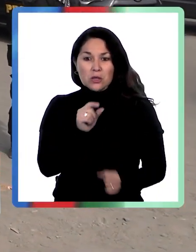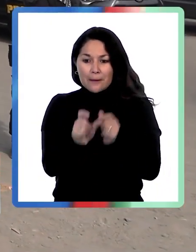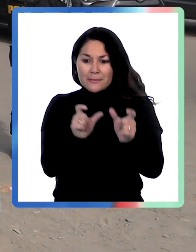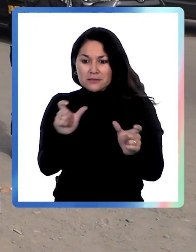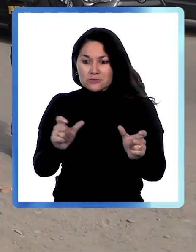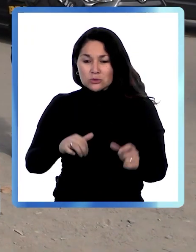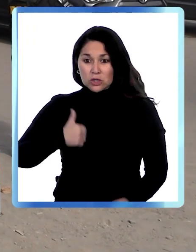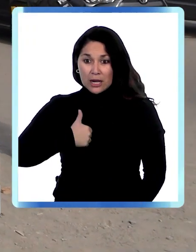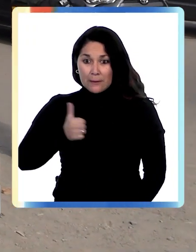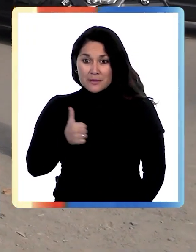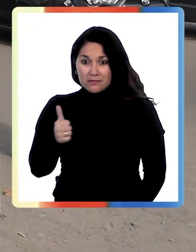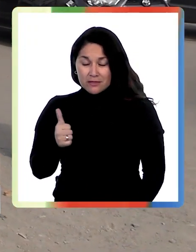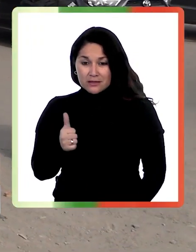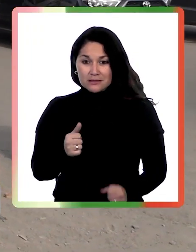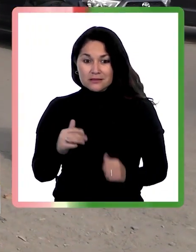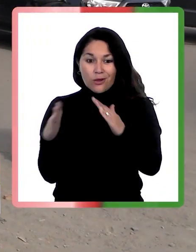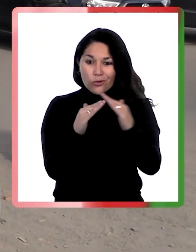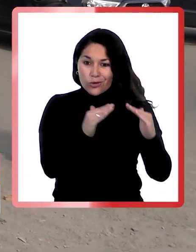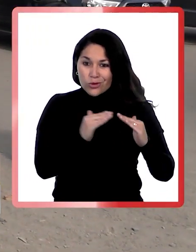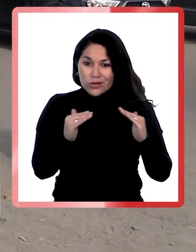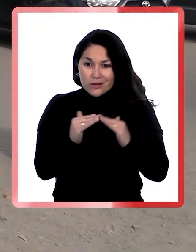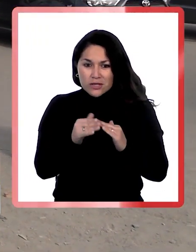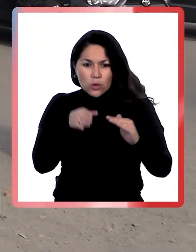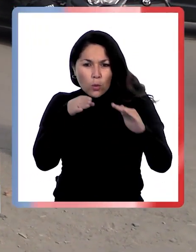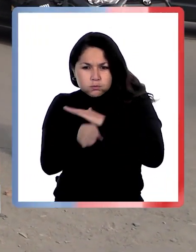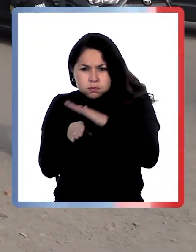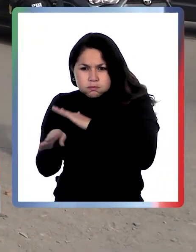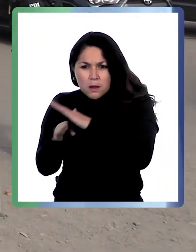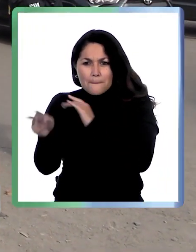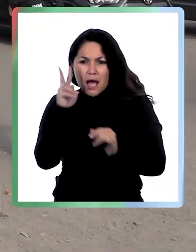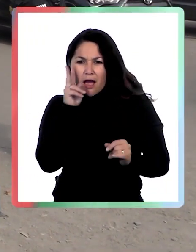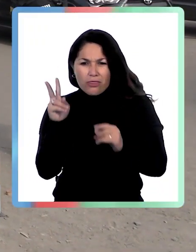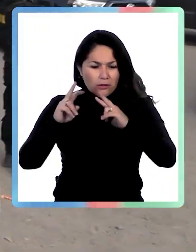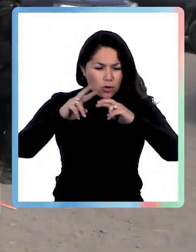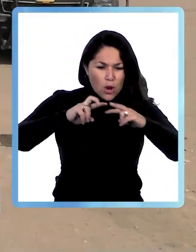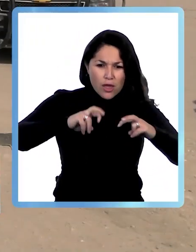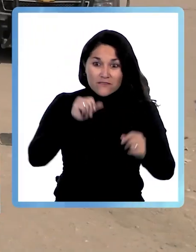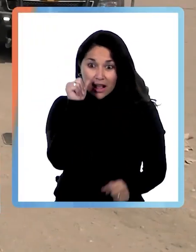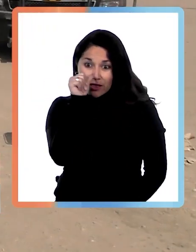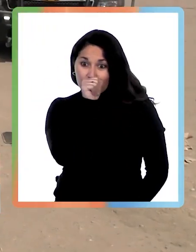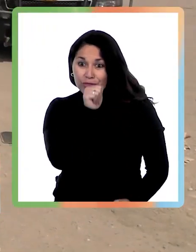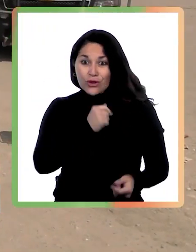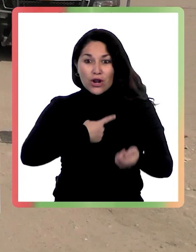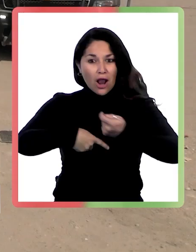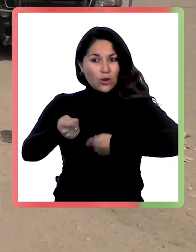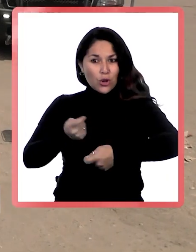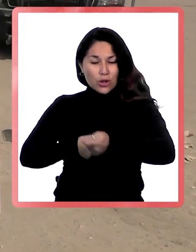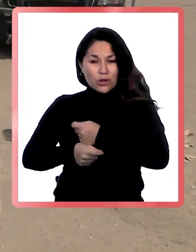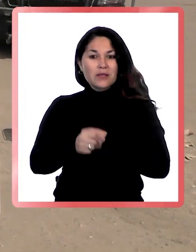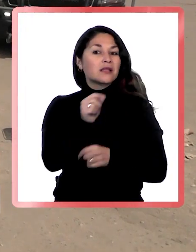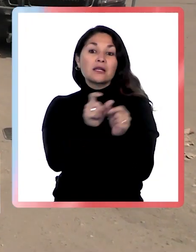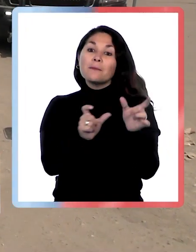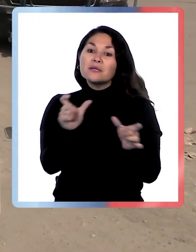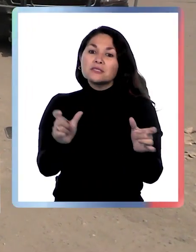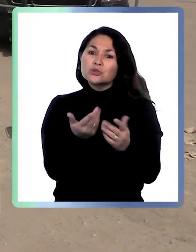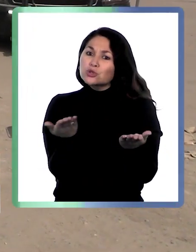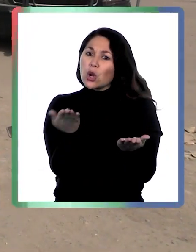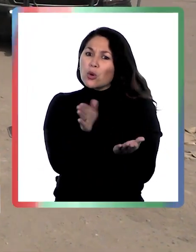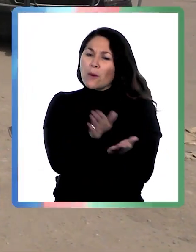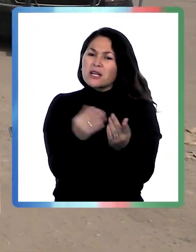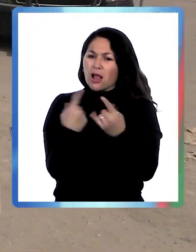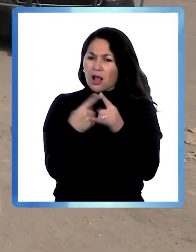pdi y 37 inmuebles fueron allanados para investigar posibles delitos de tráfico de drogas tráfico de migrantes